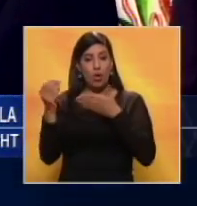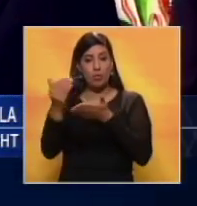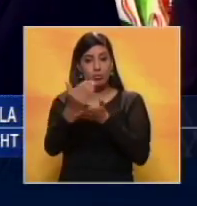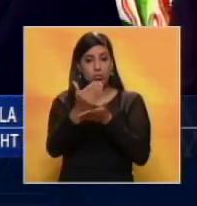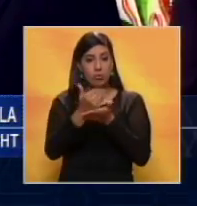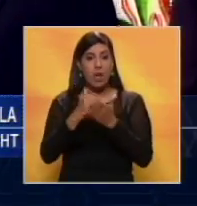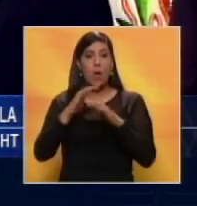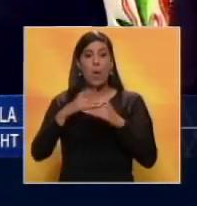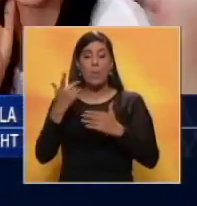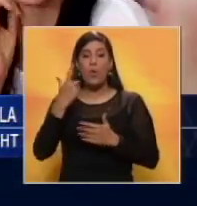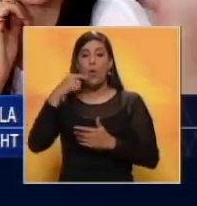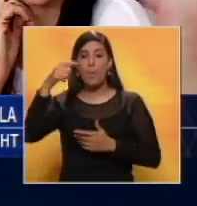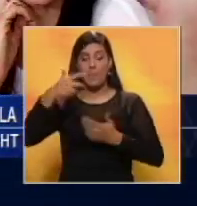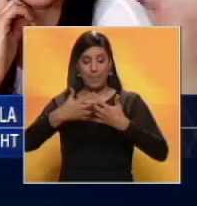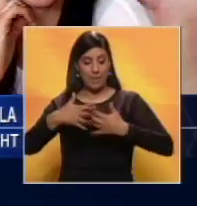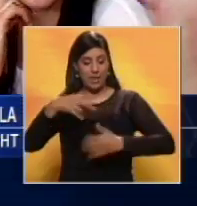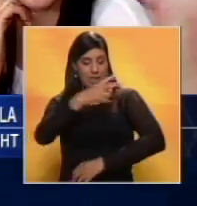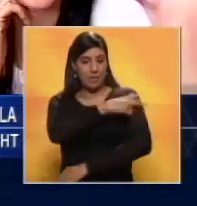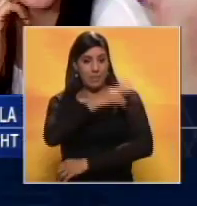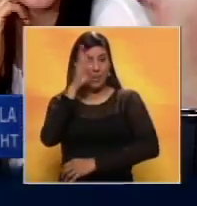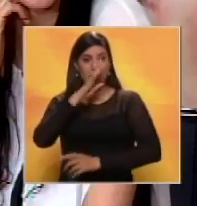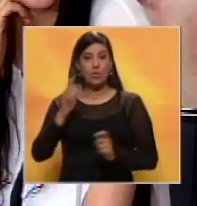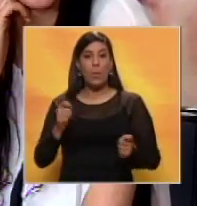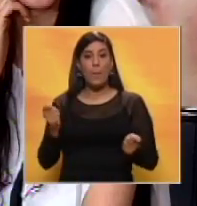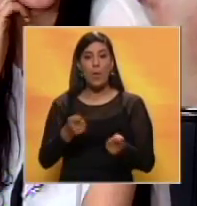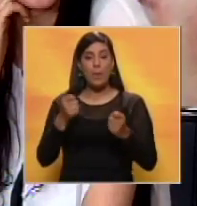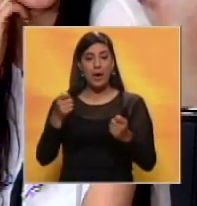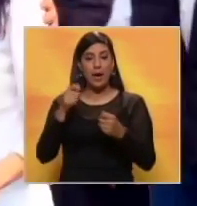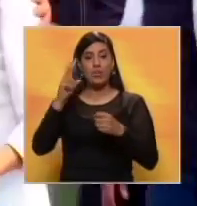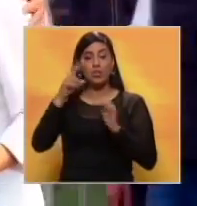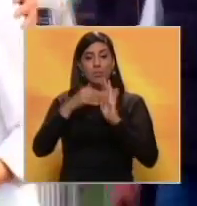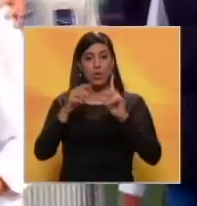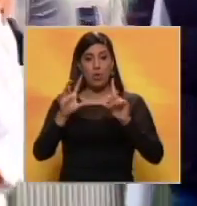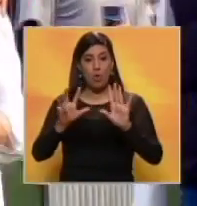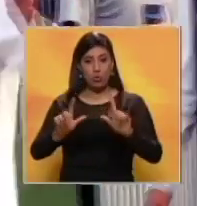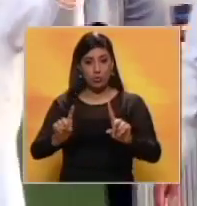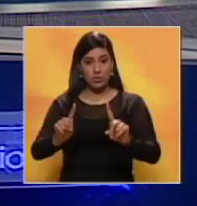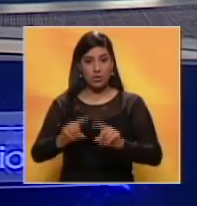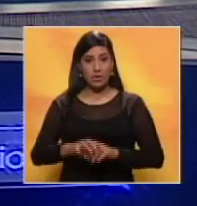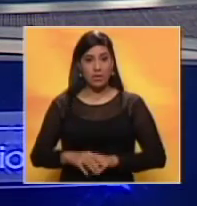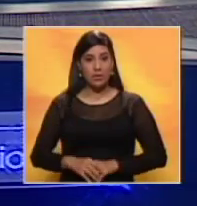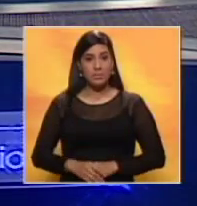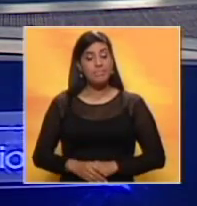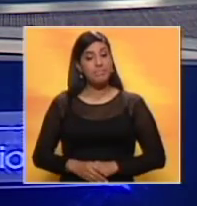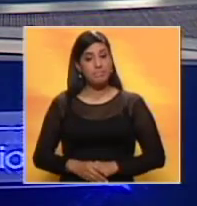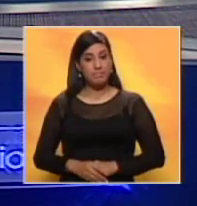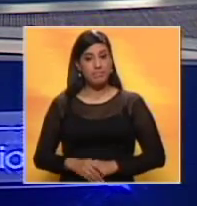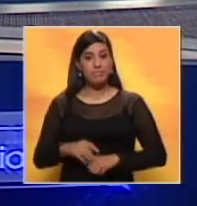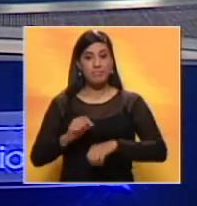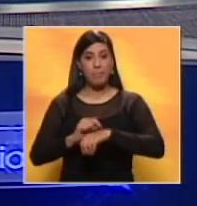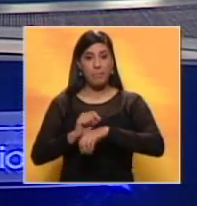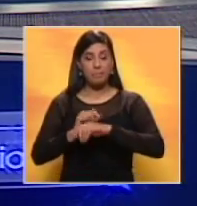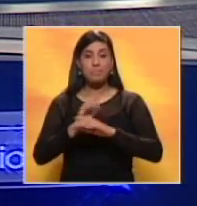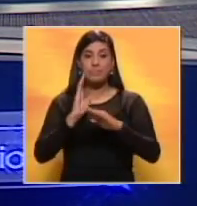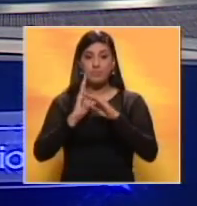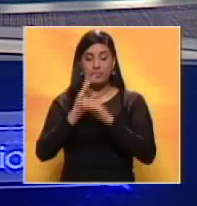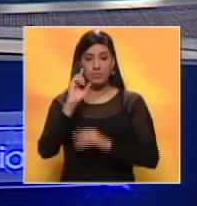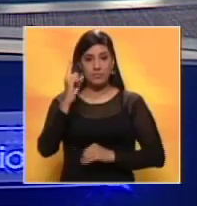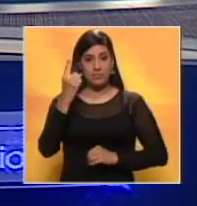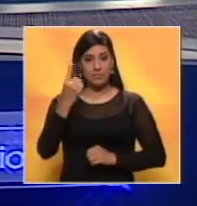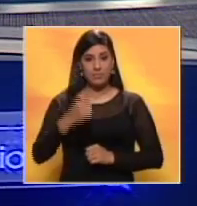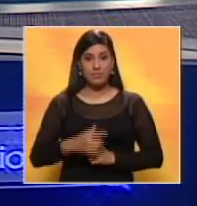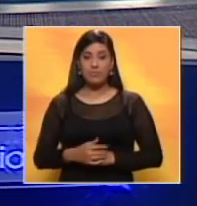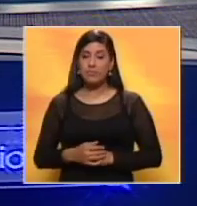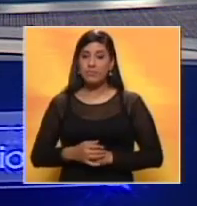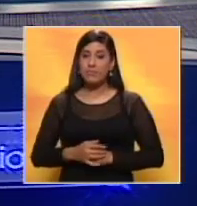dólares por parte de Odebrecht durante la campaña electoral de 2011. Amigos, es momento de hacer nuestra